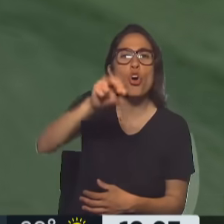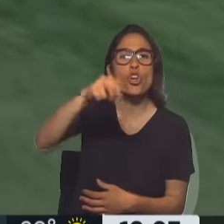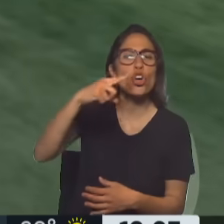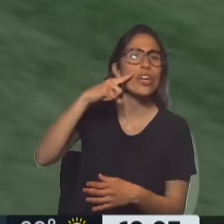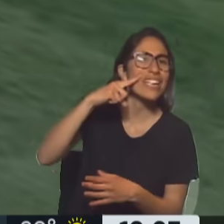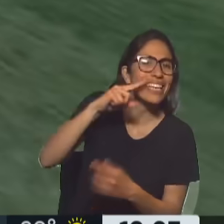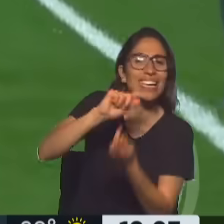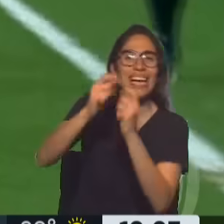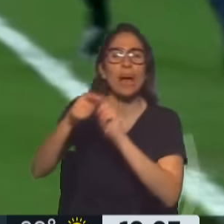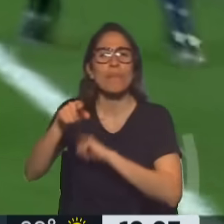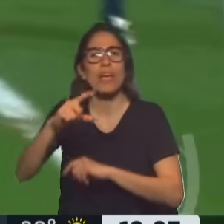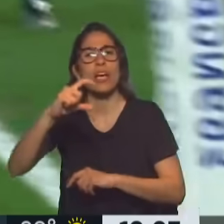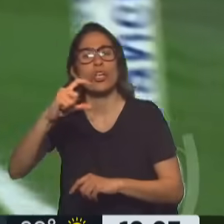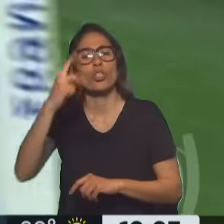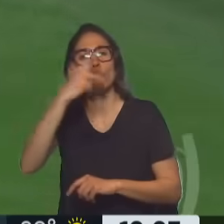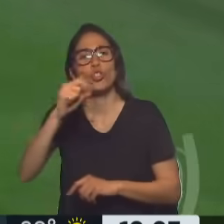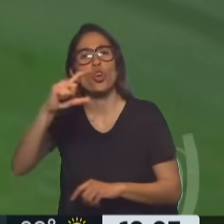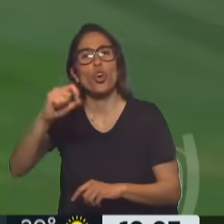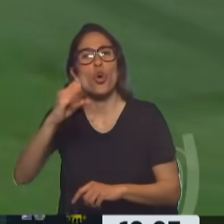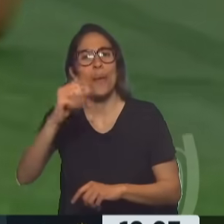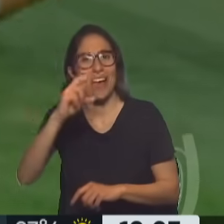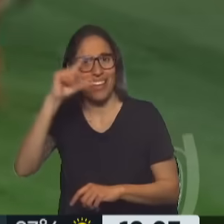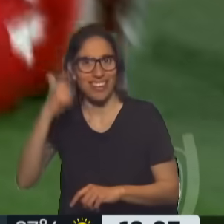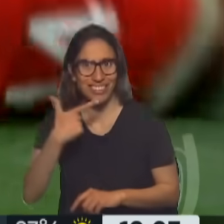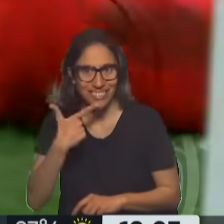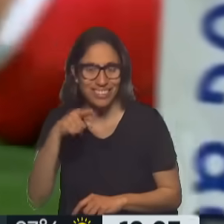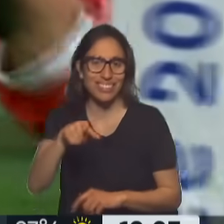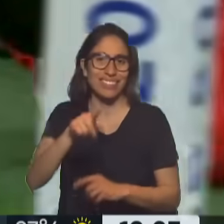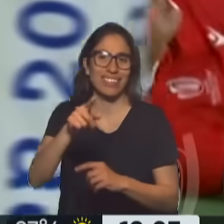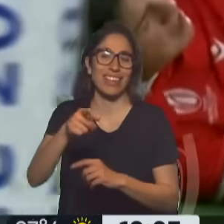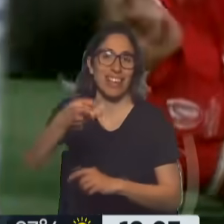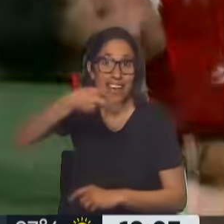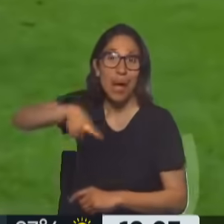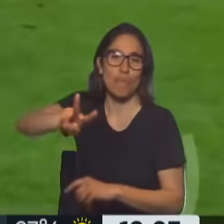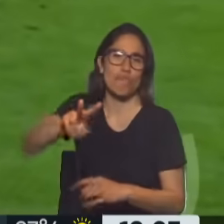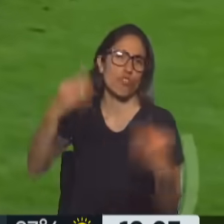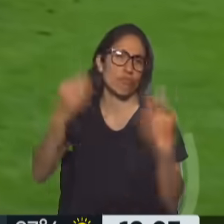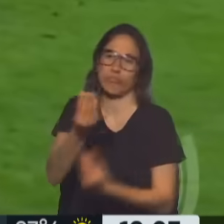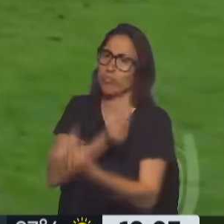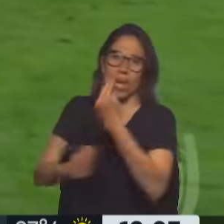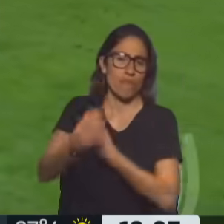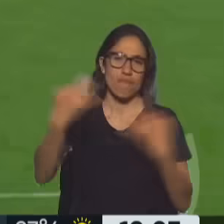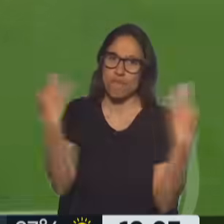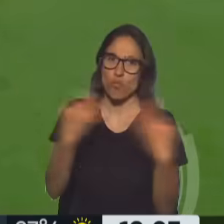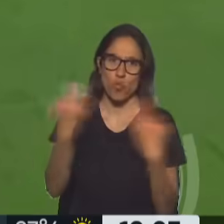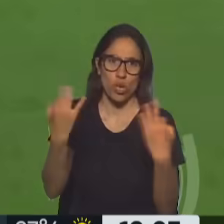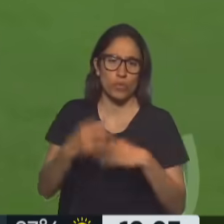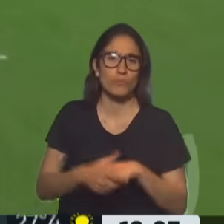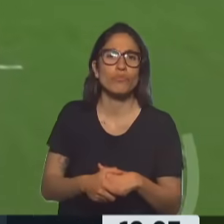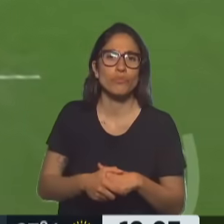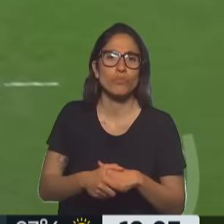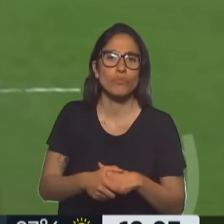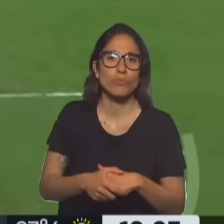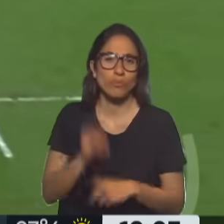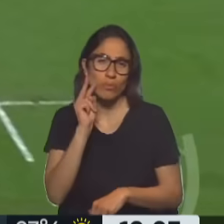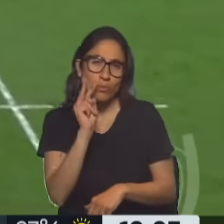Chocobares, hombre, acá el momento decisivo, lo que decíamos, compararlo, número 23 en la espalda como Dibu Martínez. Es un tackle inolvidable porque